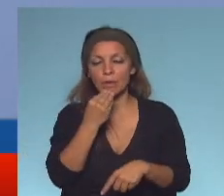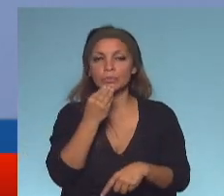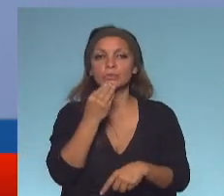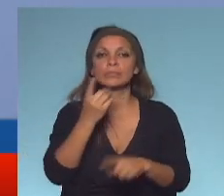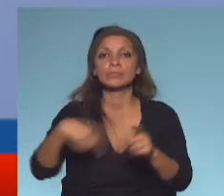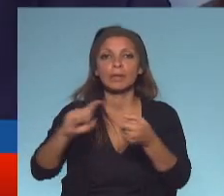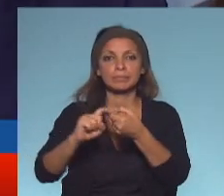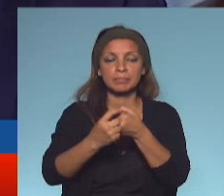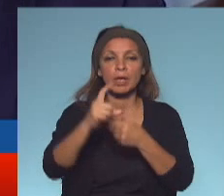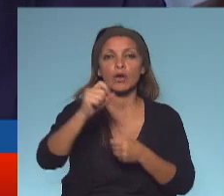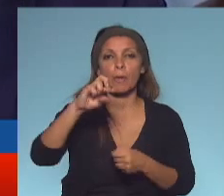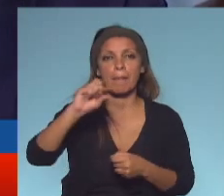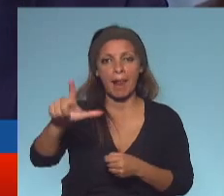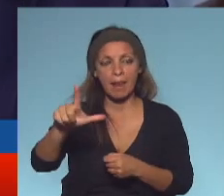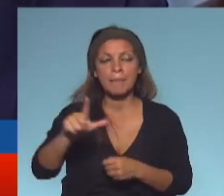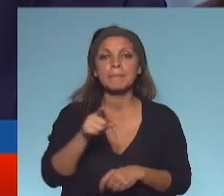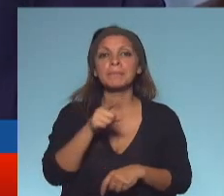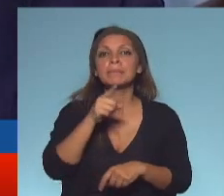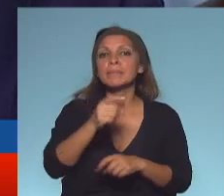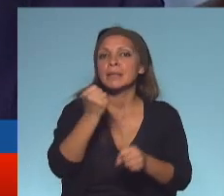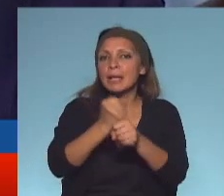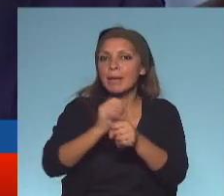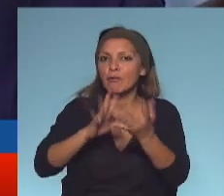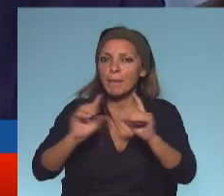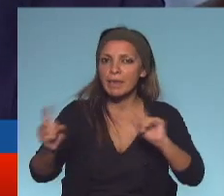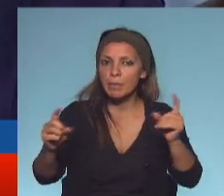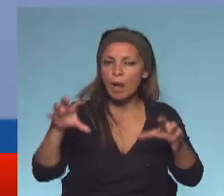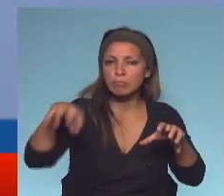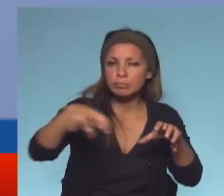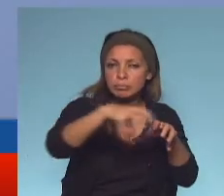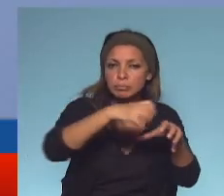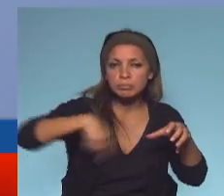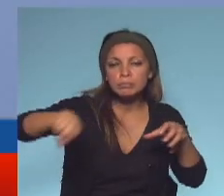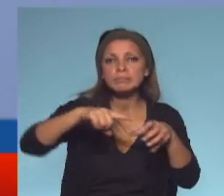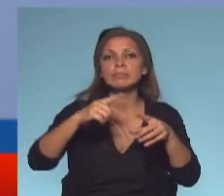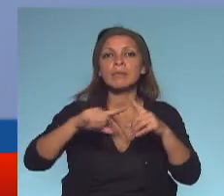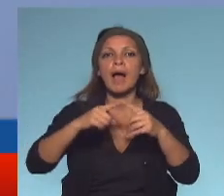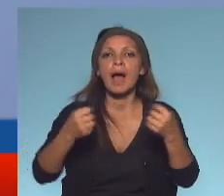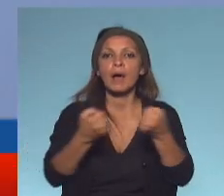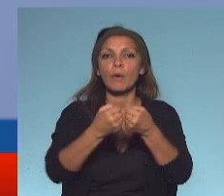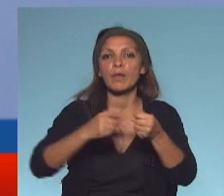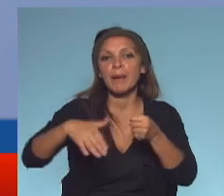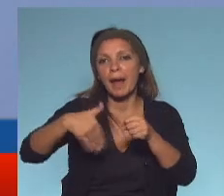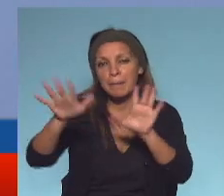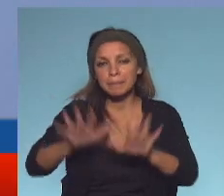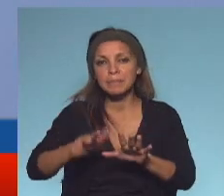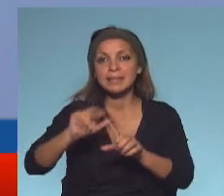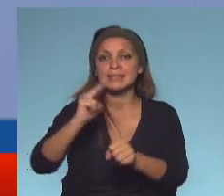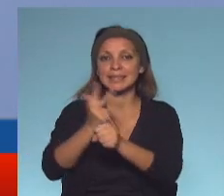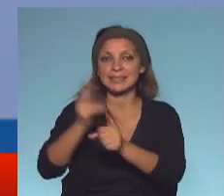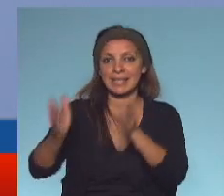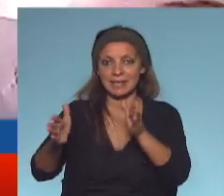la COPAL, donde estamos trabajando individualmente. Ya tenemos acuerdo para la tercera parte de esta canasta, que va a ser una canasta